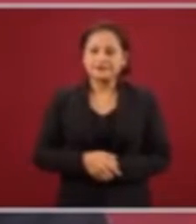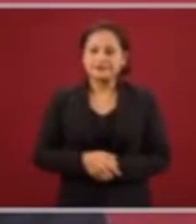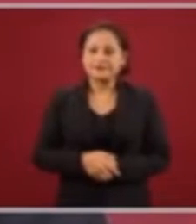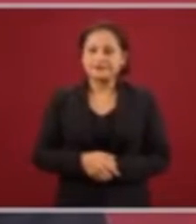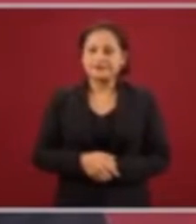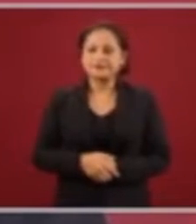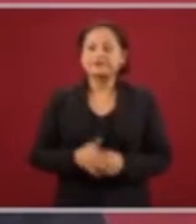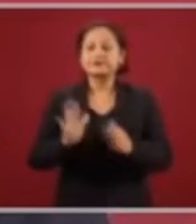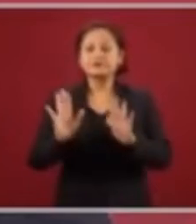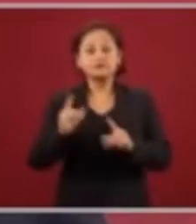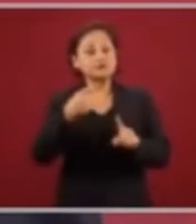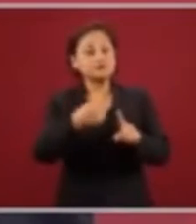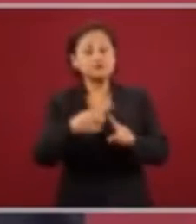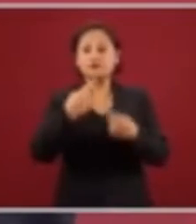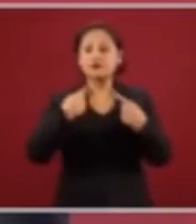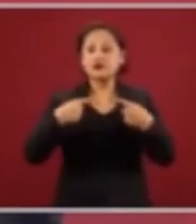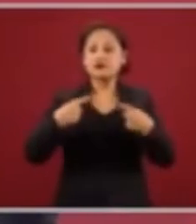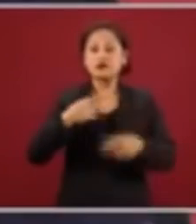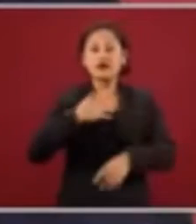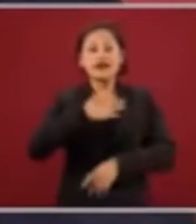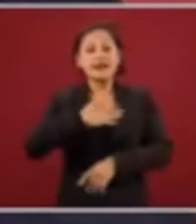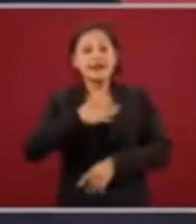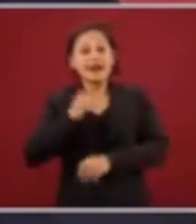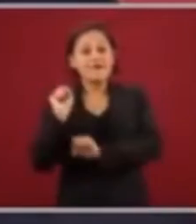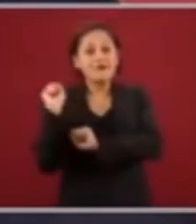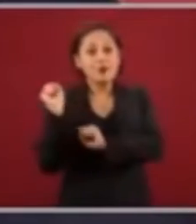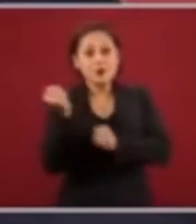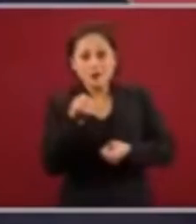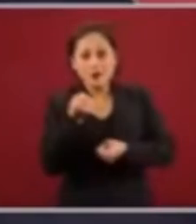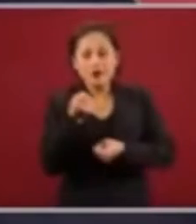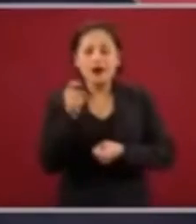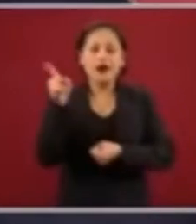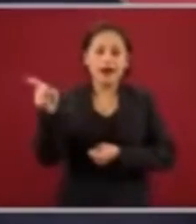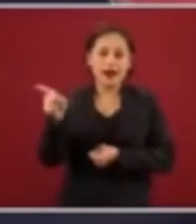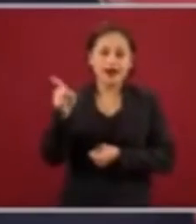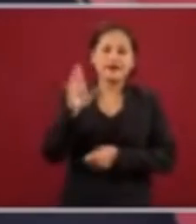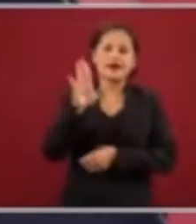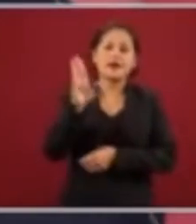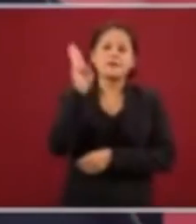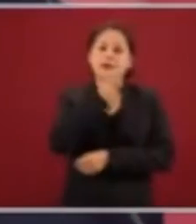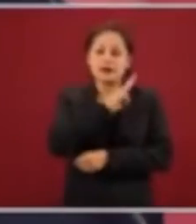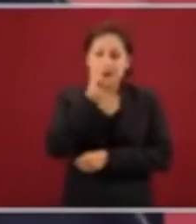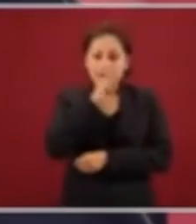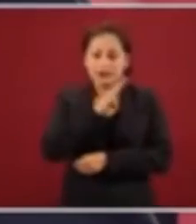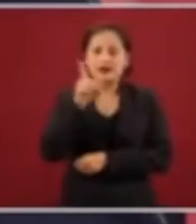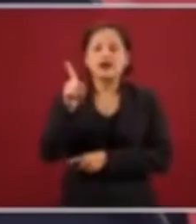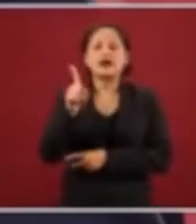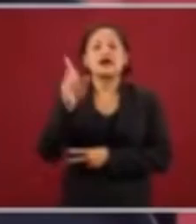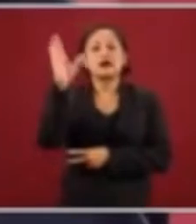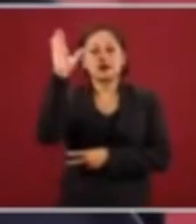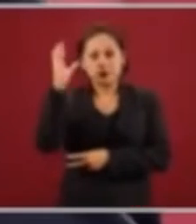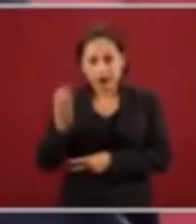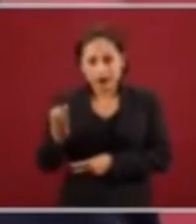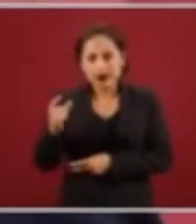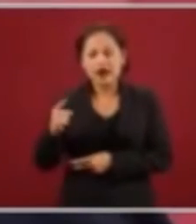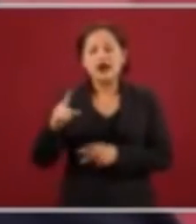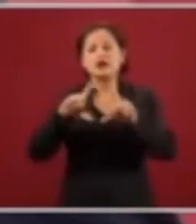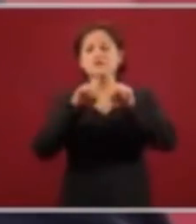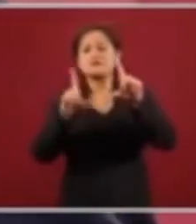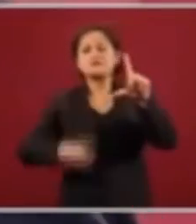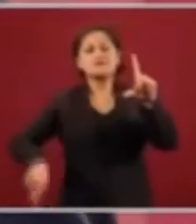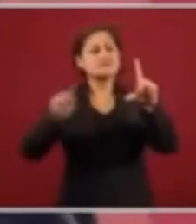los que les gusta el béisbol en el Pacífico, en Mazatlán, en Culiacán, en todo